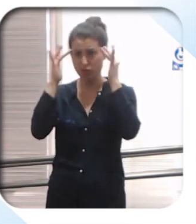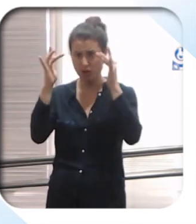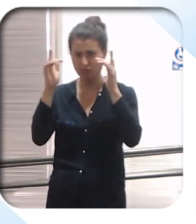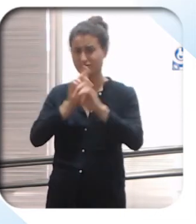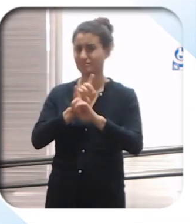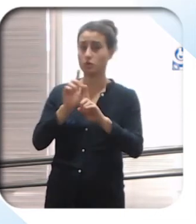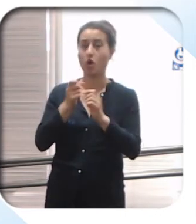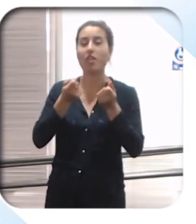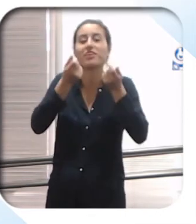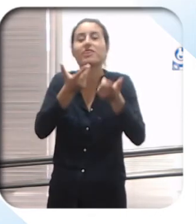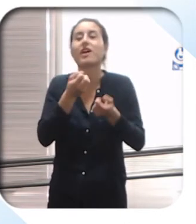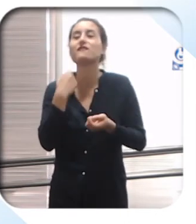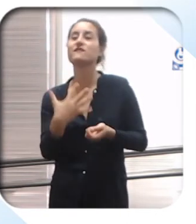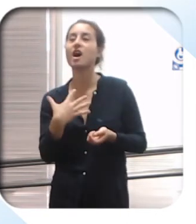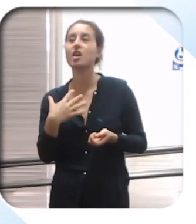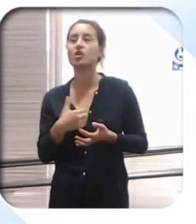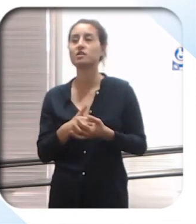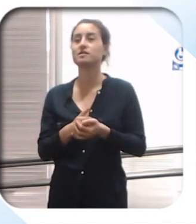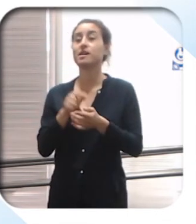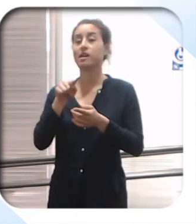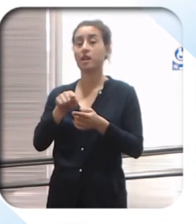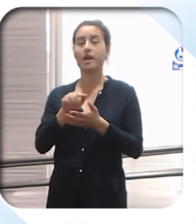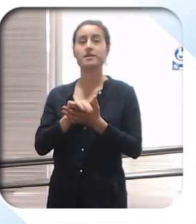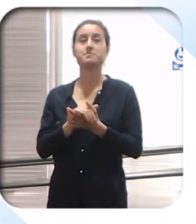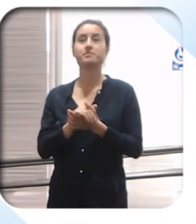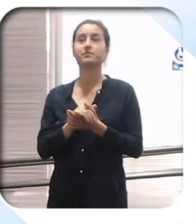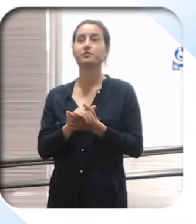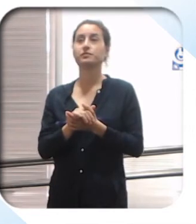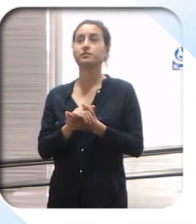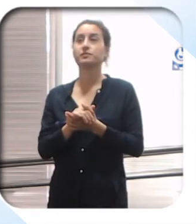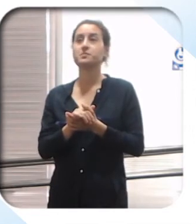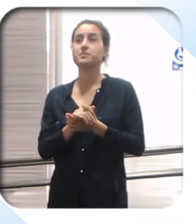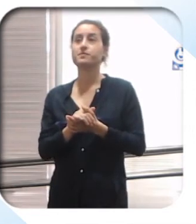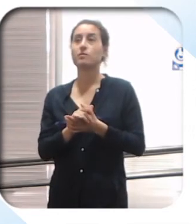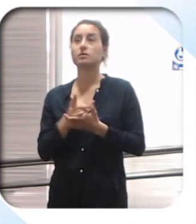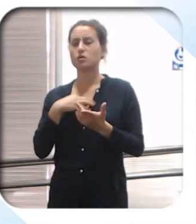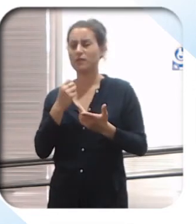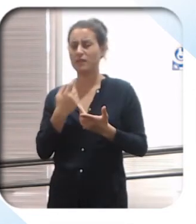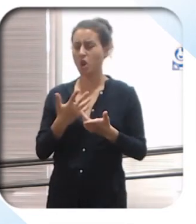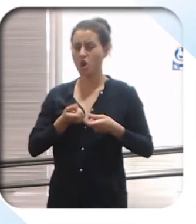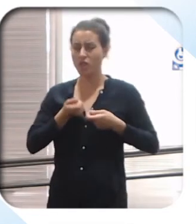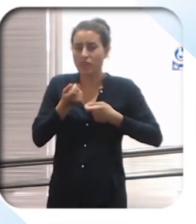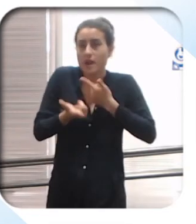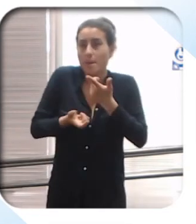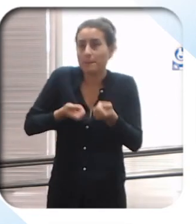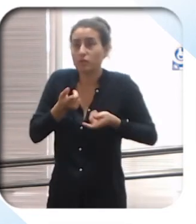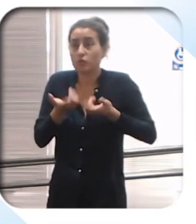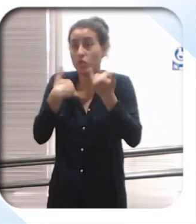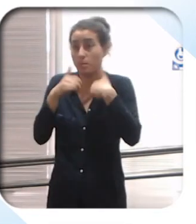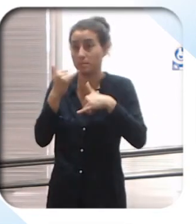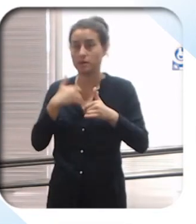Educar es dar valores también, y ahí es donde me pongo en juego para saber qué valores transmito, ¿tá?